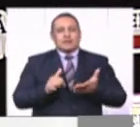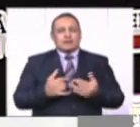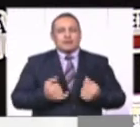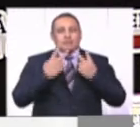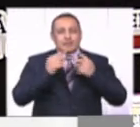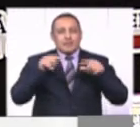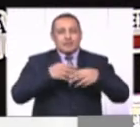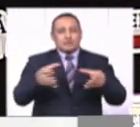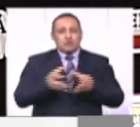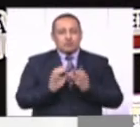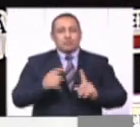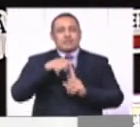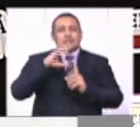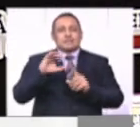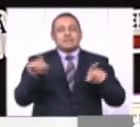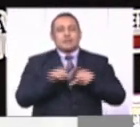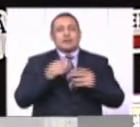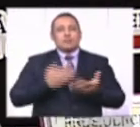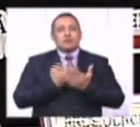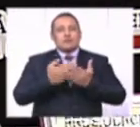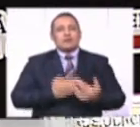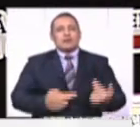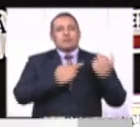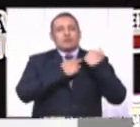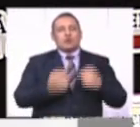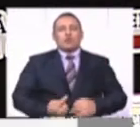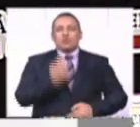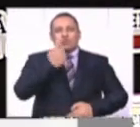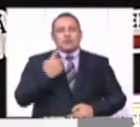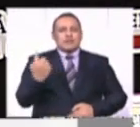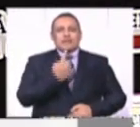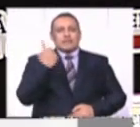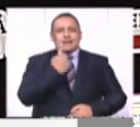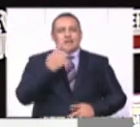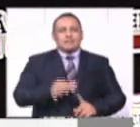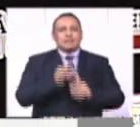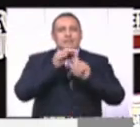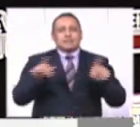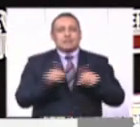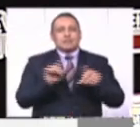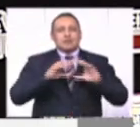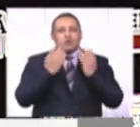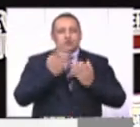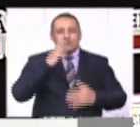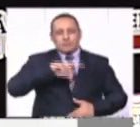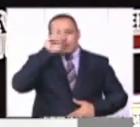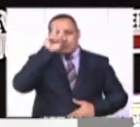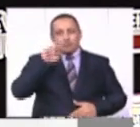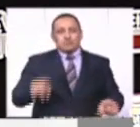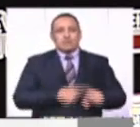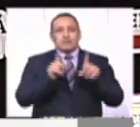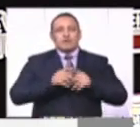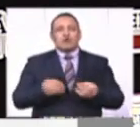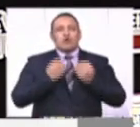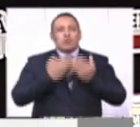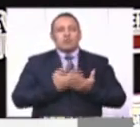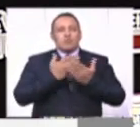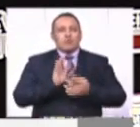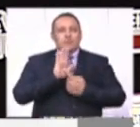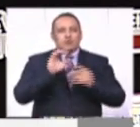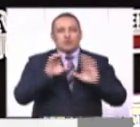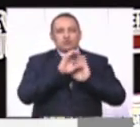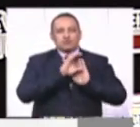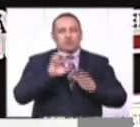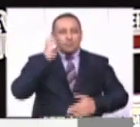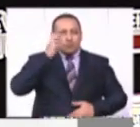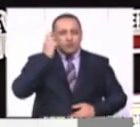este órgano constitucional establezca las competencias únicas y excluyentes que le correspondan al congreso de la República conforme a lo establecido en la constitución